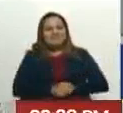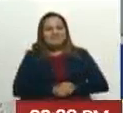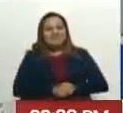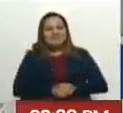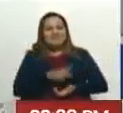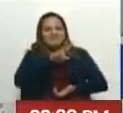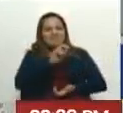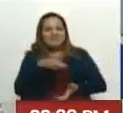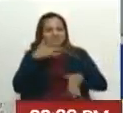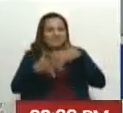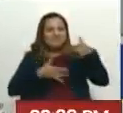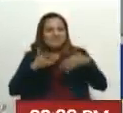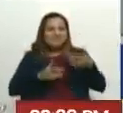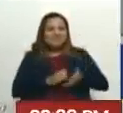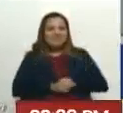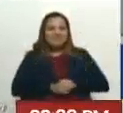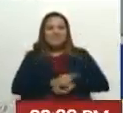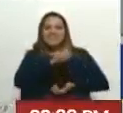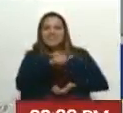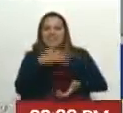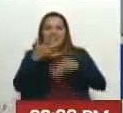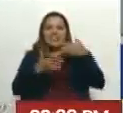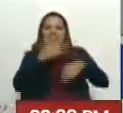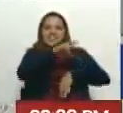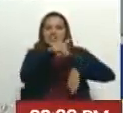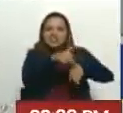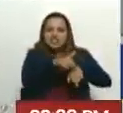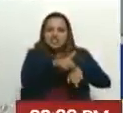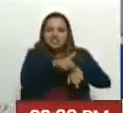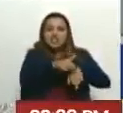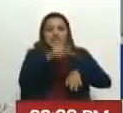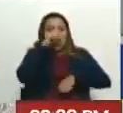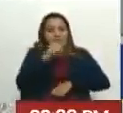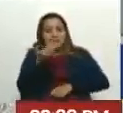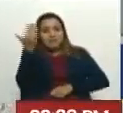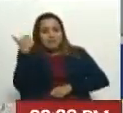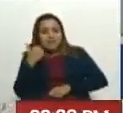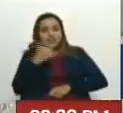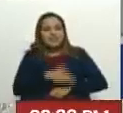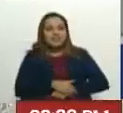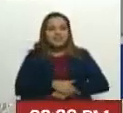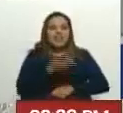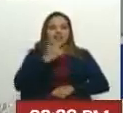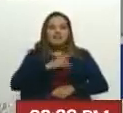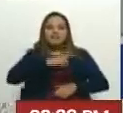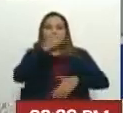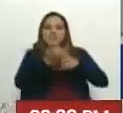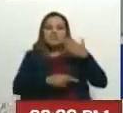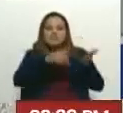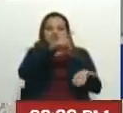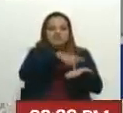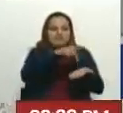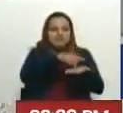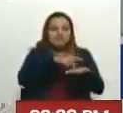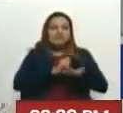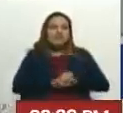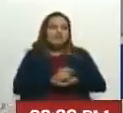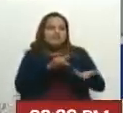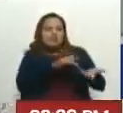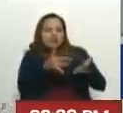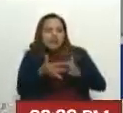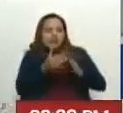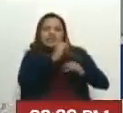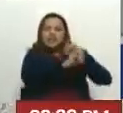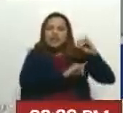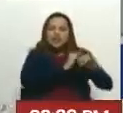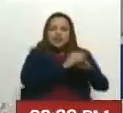espectáculos. Además de una programación nacional como el año pasado, que tiene una proyección de una participación de entre internacionales